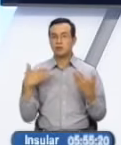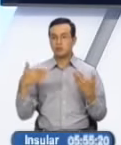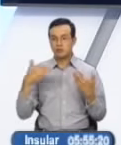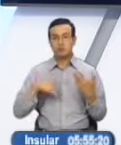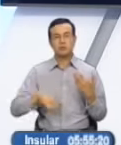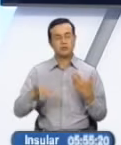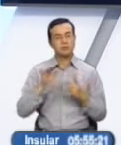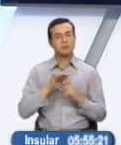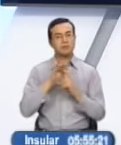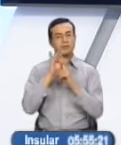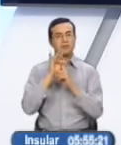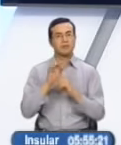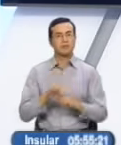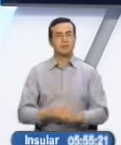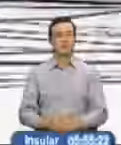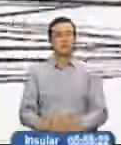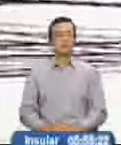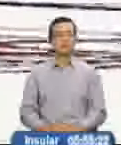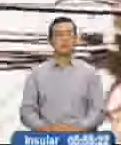será distinta.